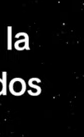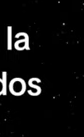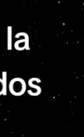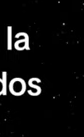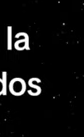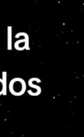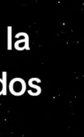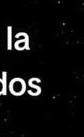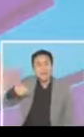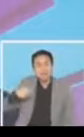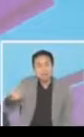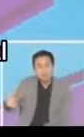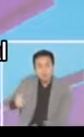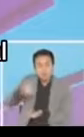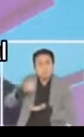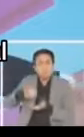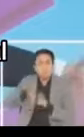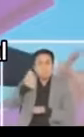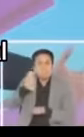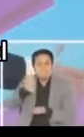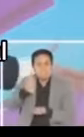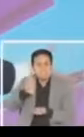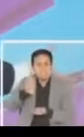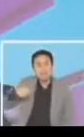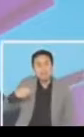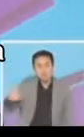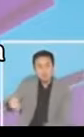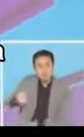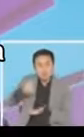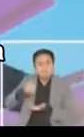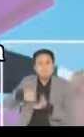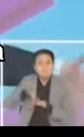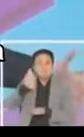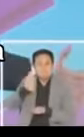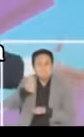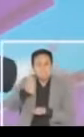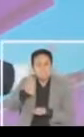No para llenarle los bolsillos al Estado.